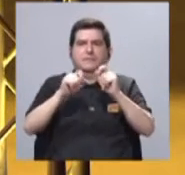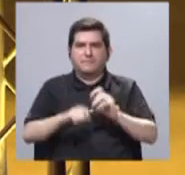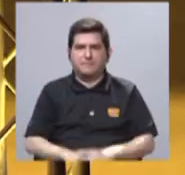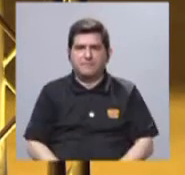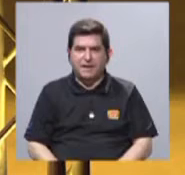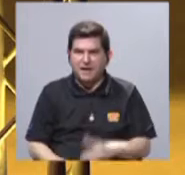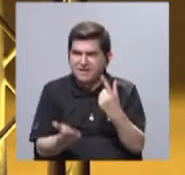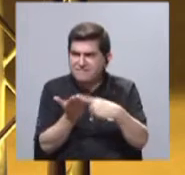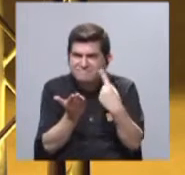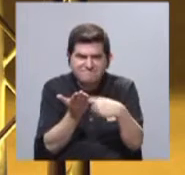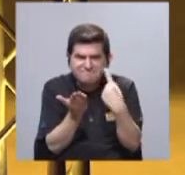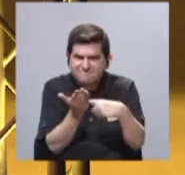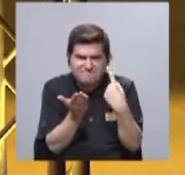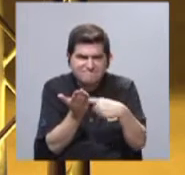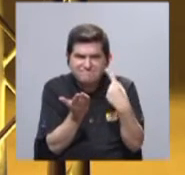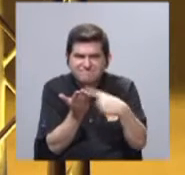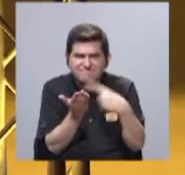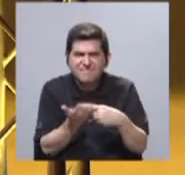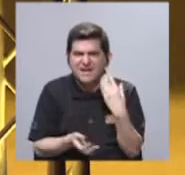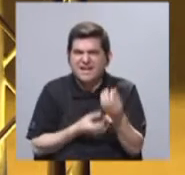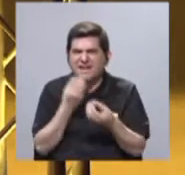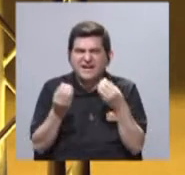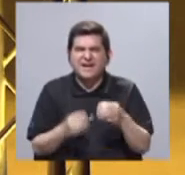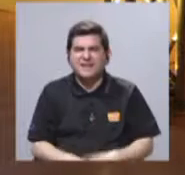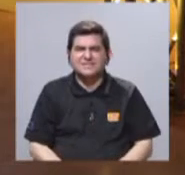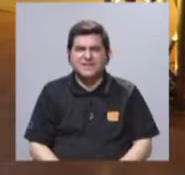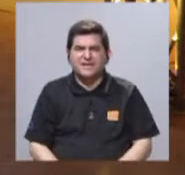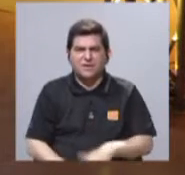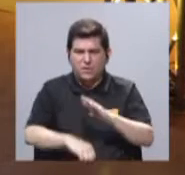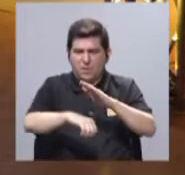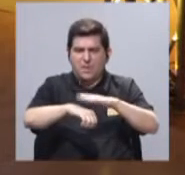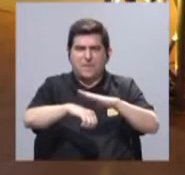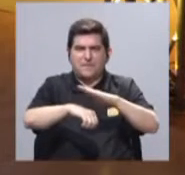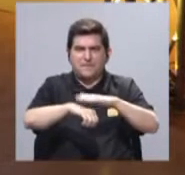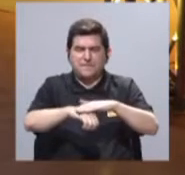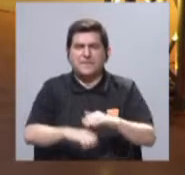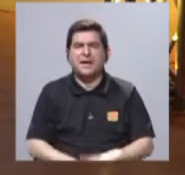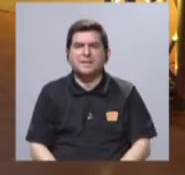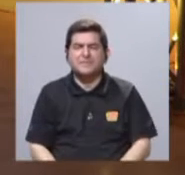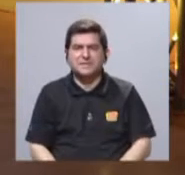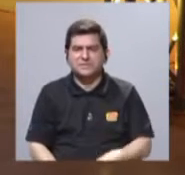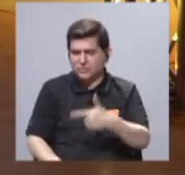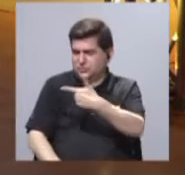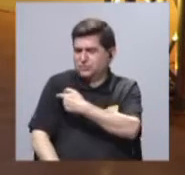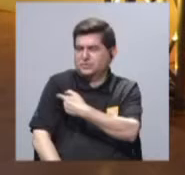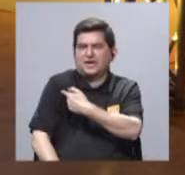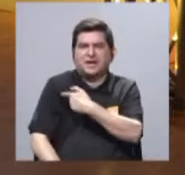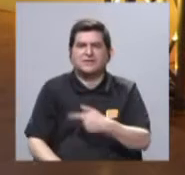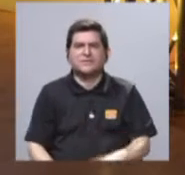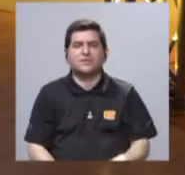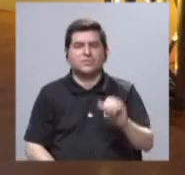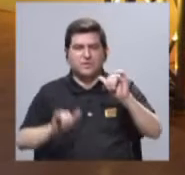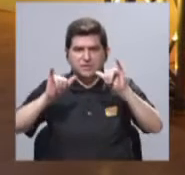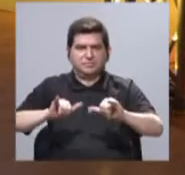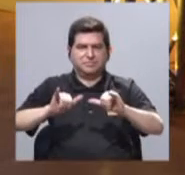esta discusión tan importante de qué hacemos con las patentes de vacunas